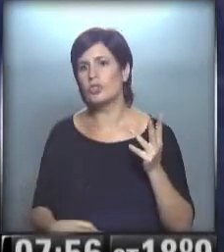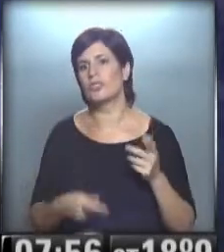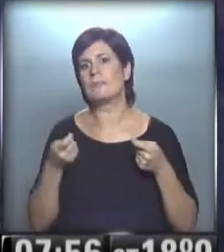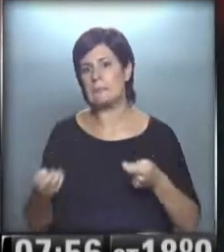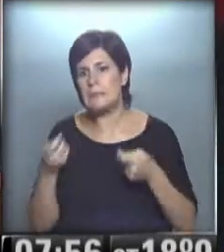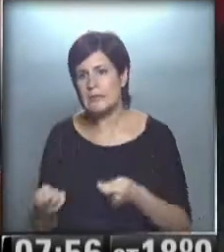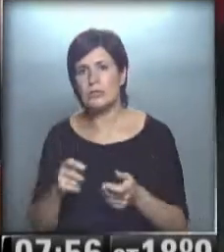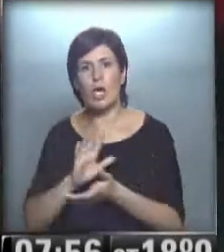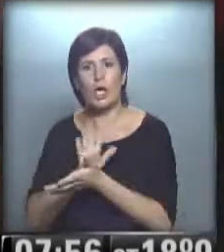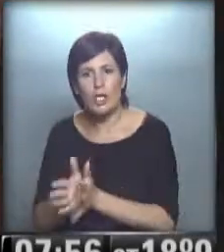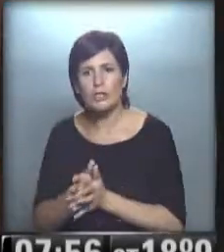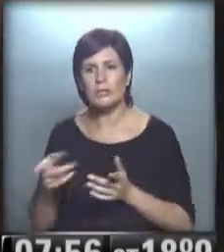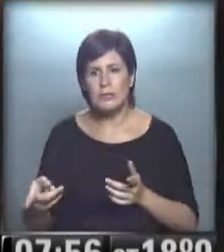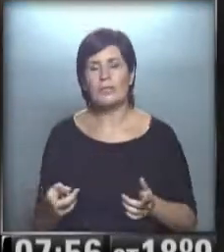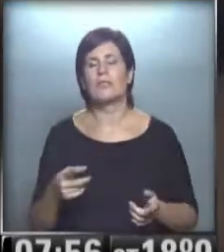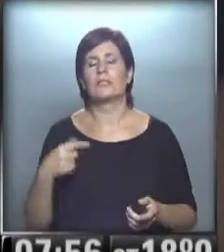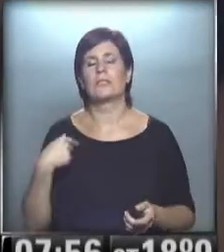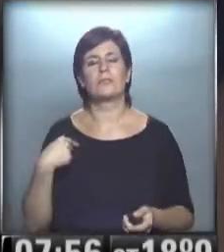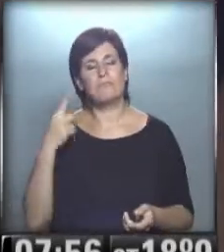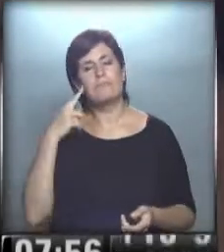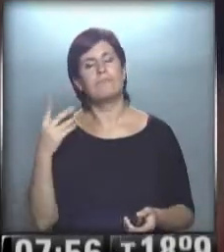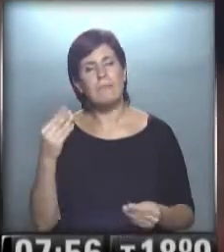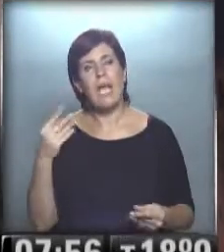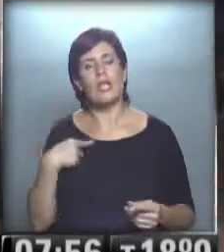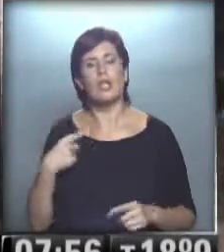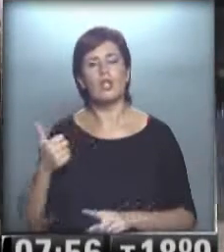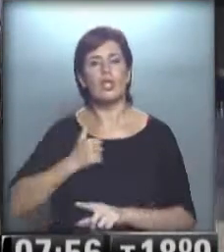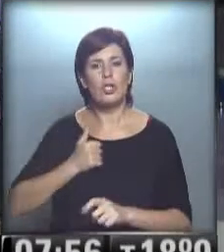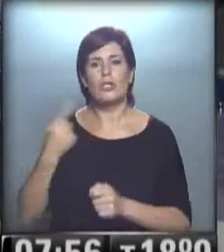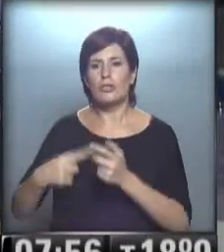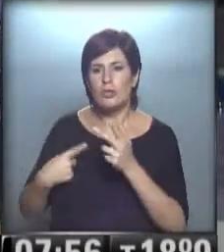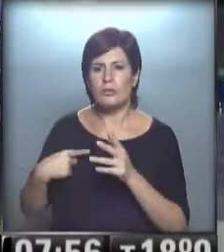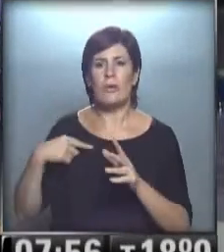temor hacia una escalada armamentística y de violencia en la zona.